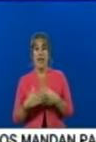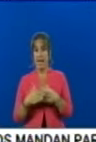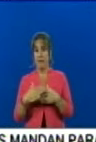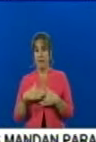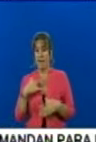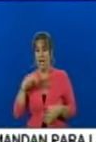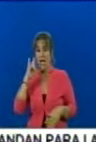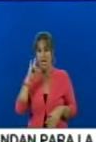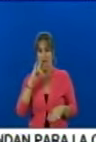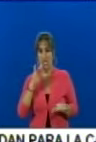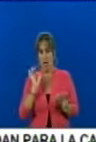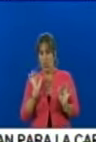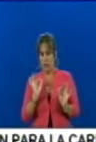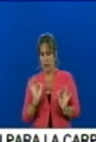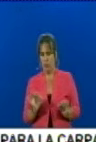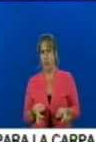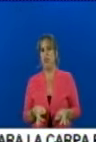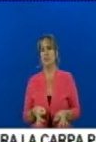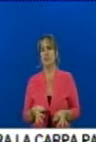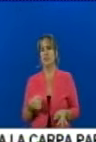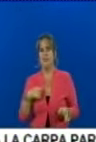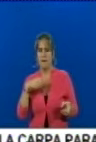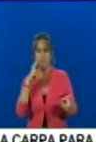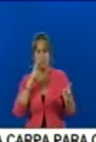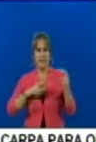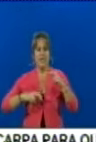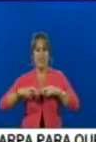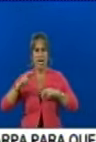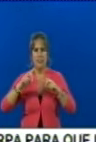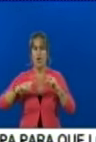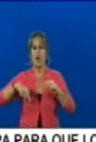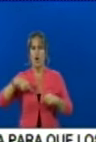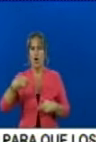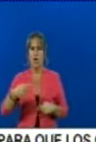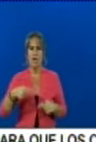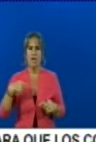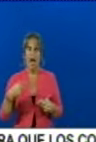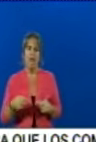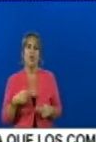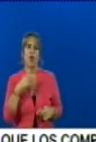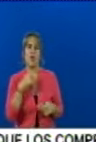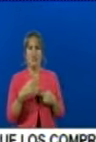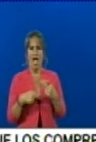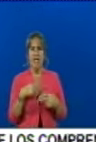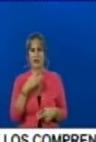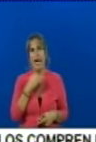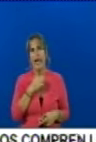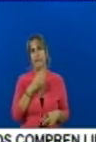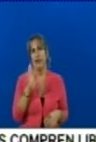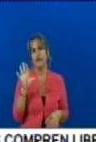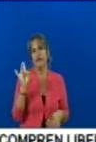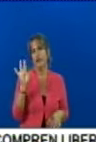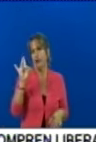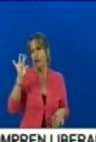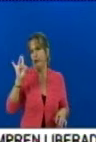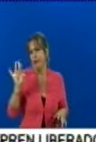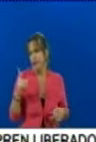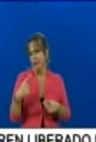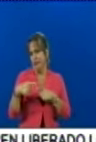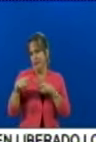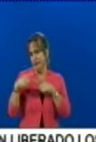productos lácteos se mantiene con un nivel de investigación constante de las producciones que realiza, pues de conjunto